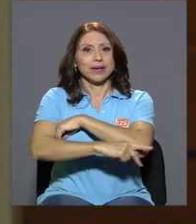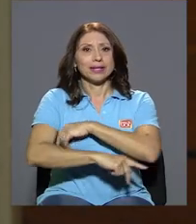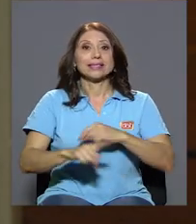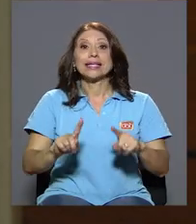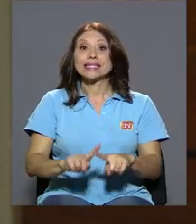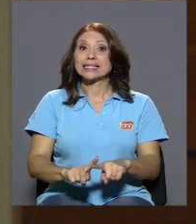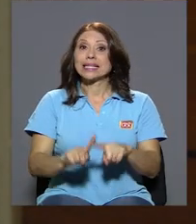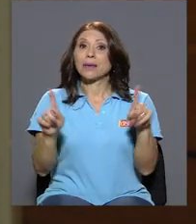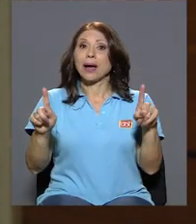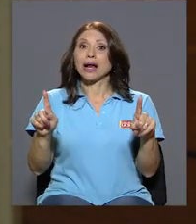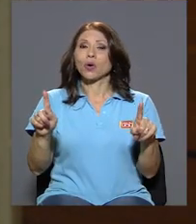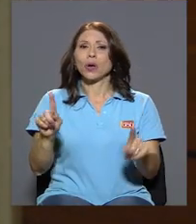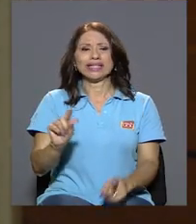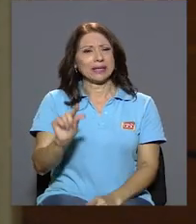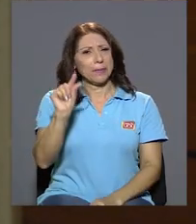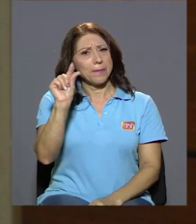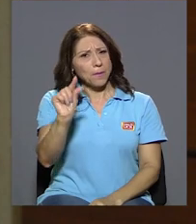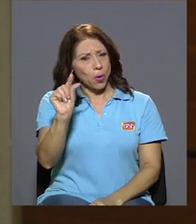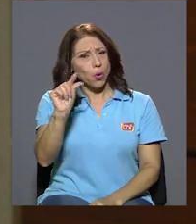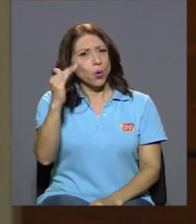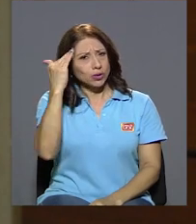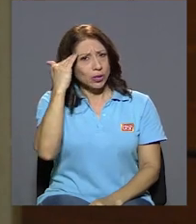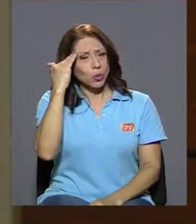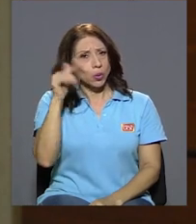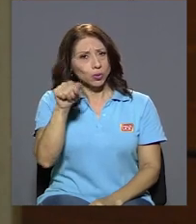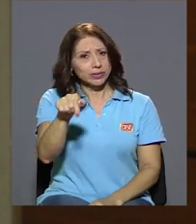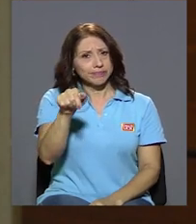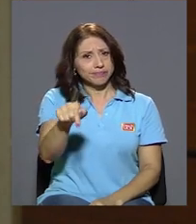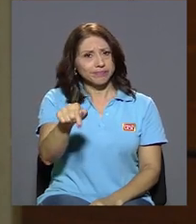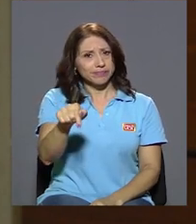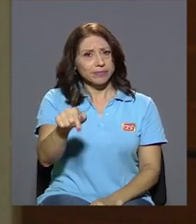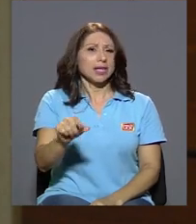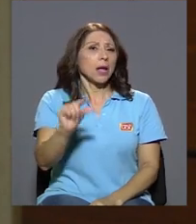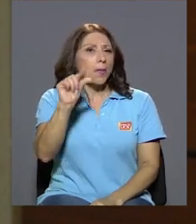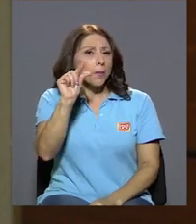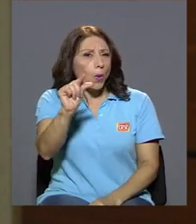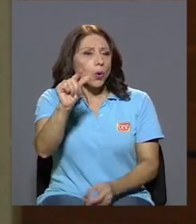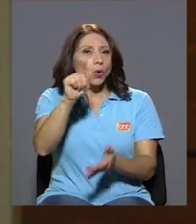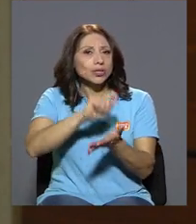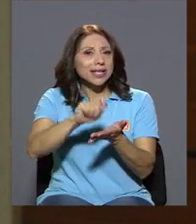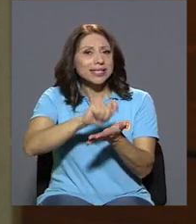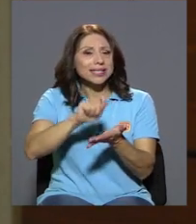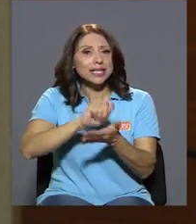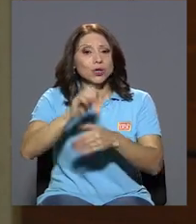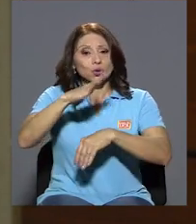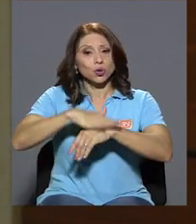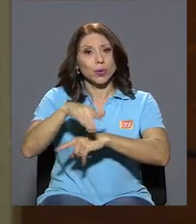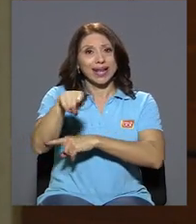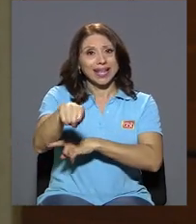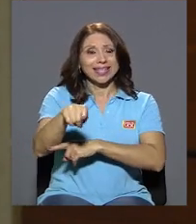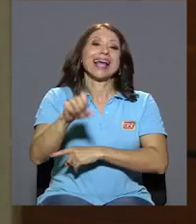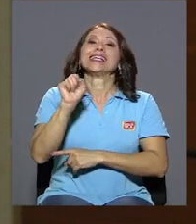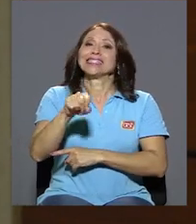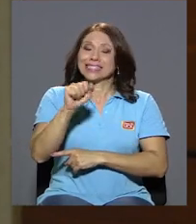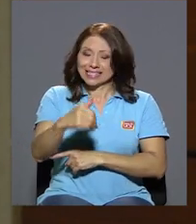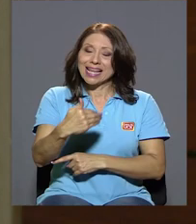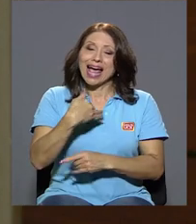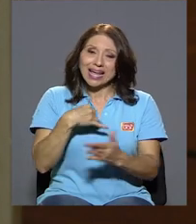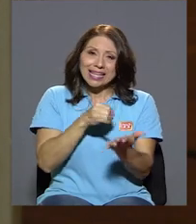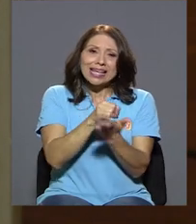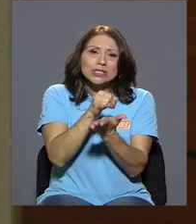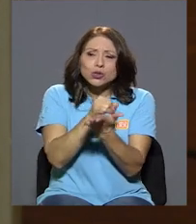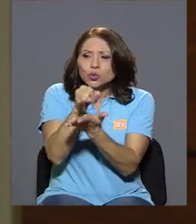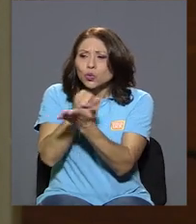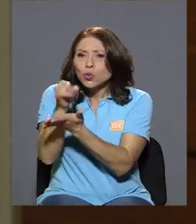es poco conocida y muy poco se ha escrito sobre ella si hay estudios sistemáticos